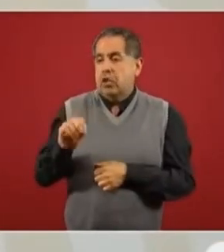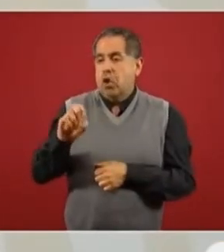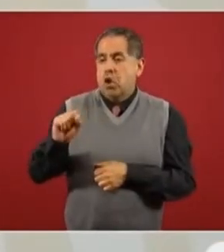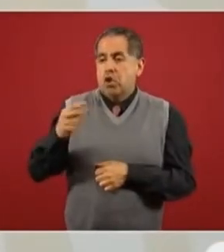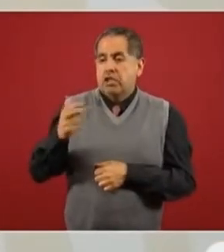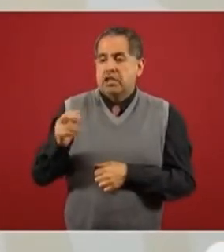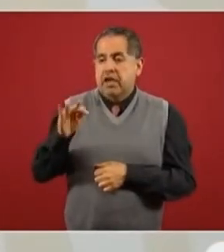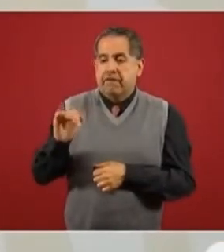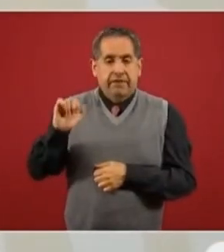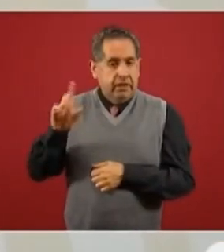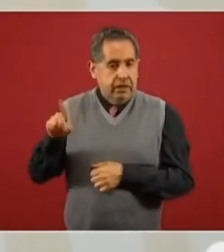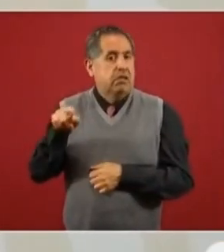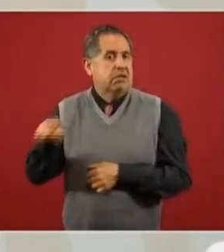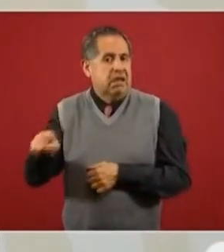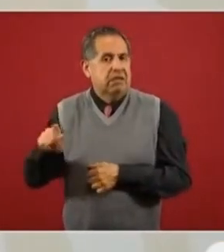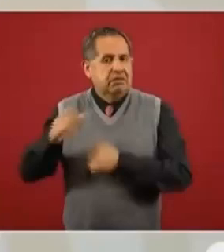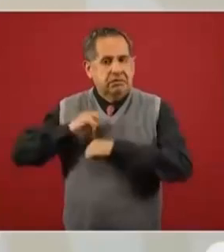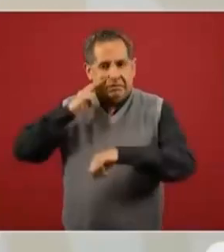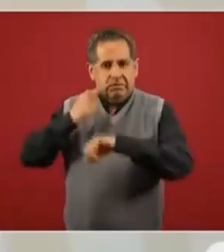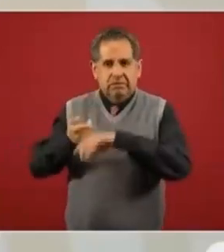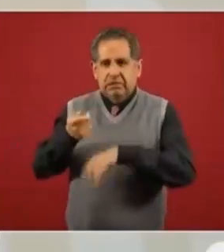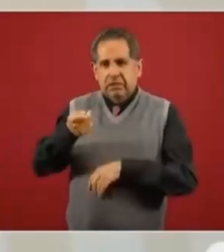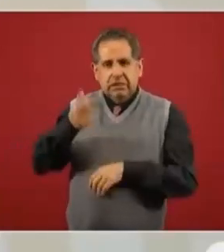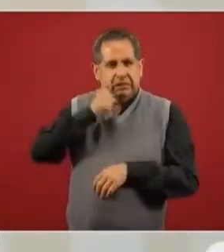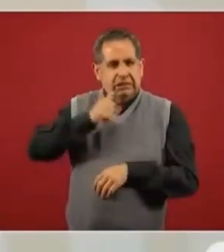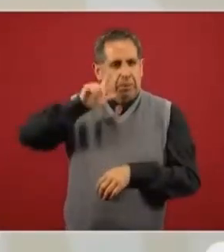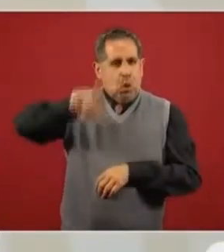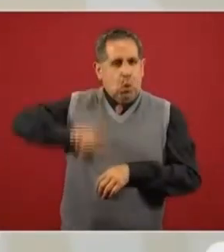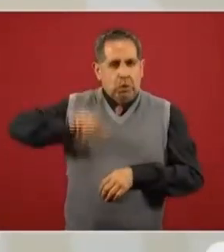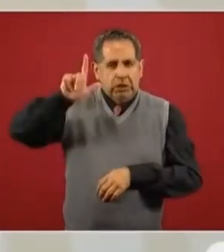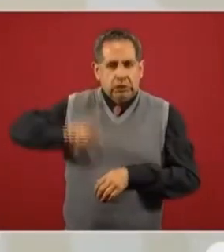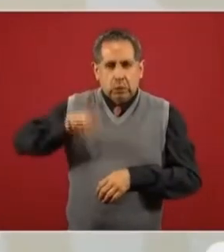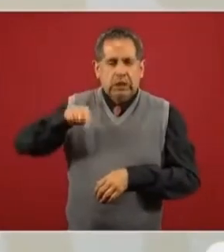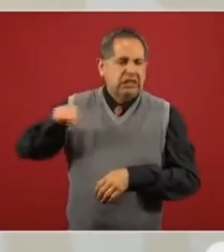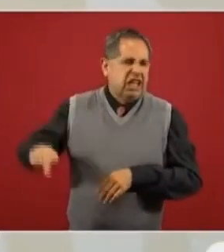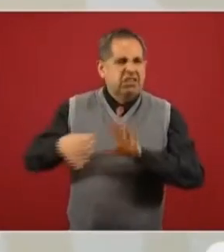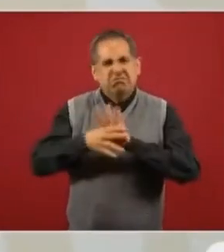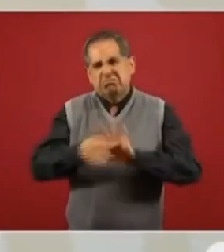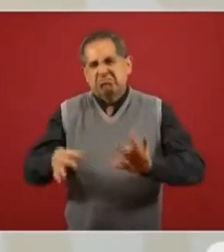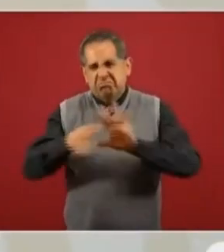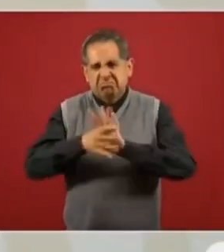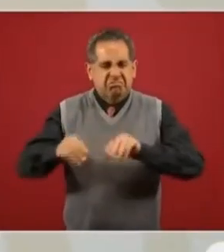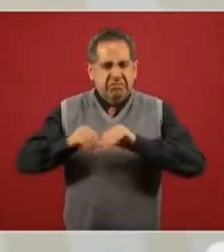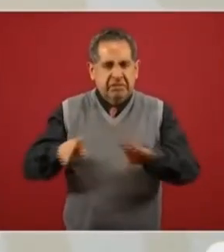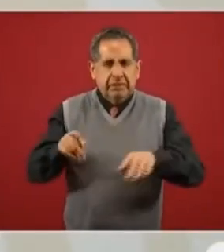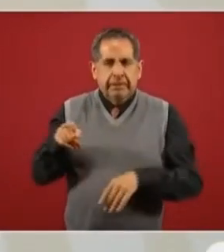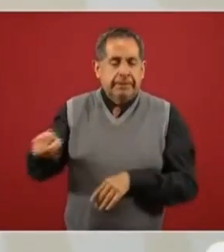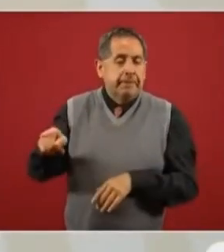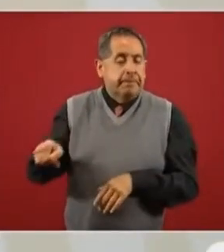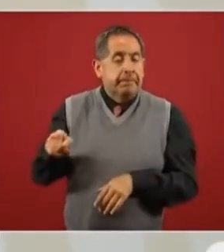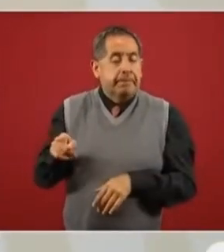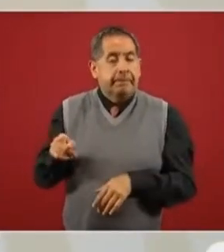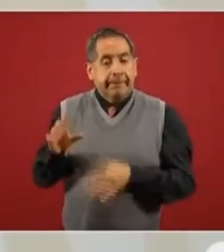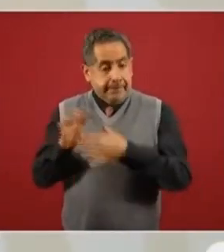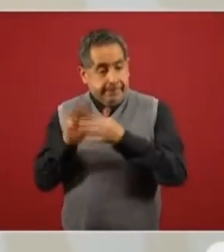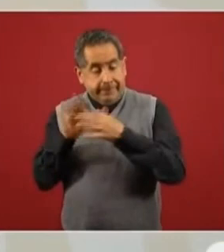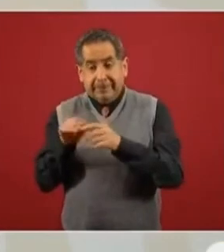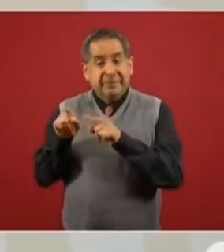es el Procurador del Consumidor. Ustedes lo ven aquí todos los lunes en el Quién es Quién en los precios de combustibles.